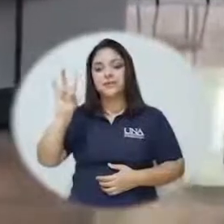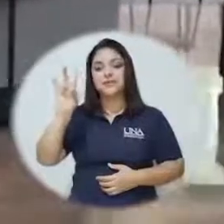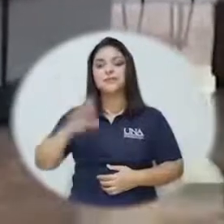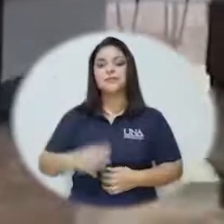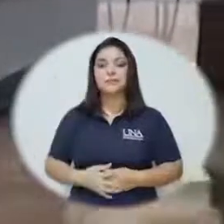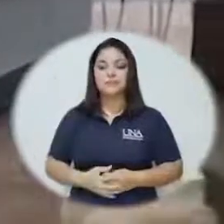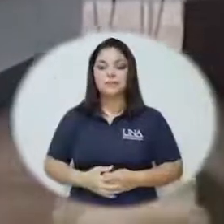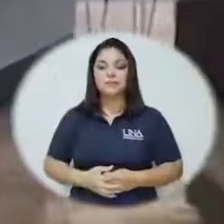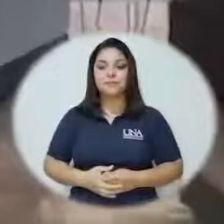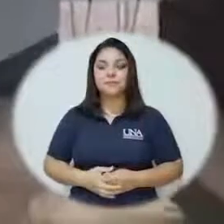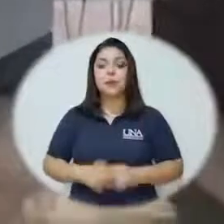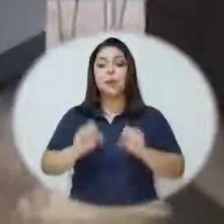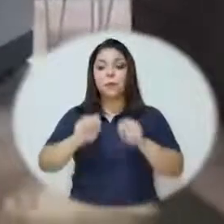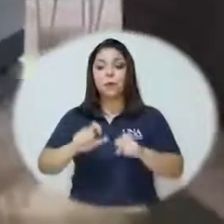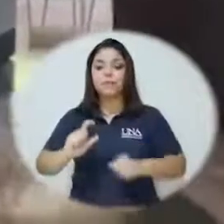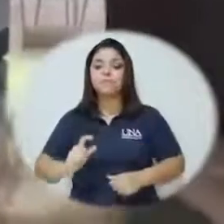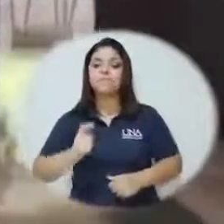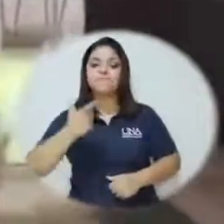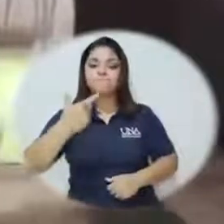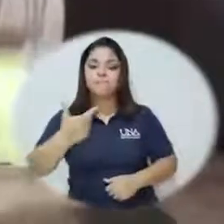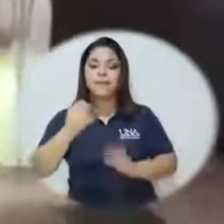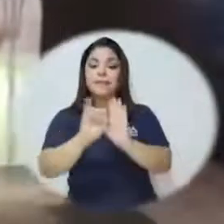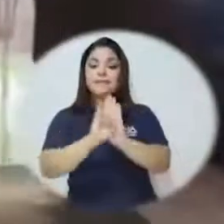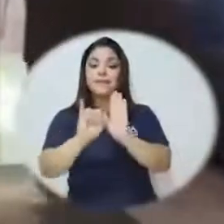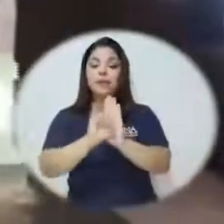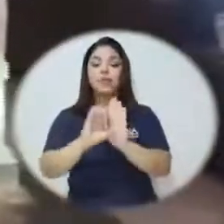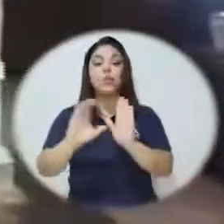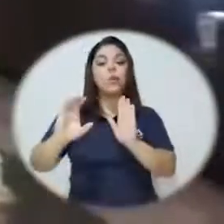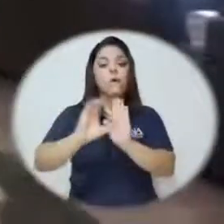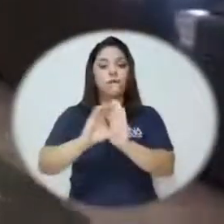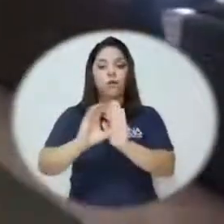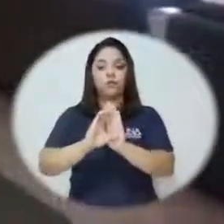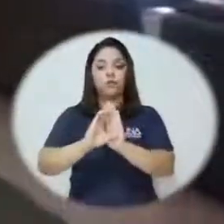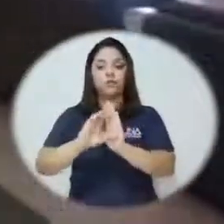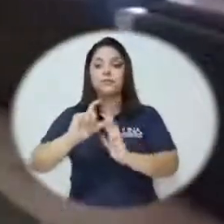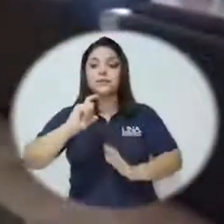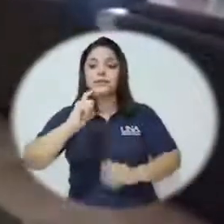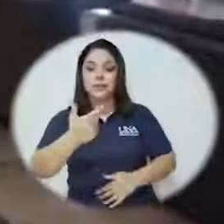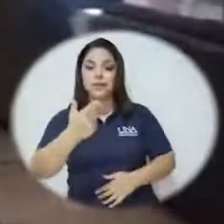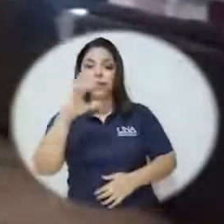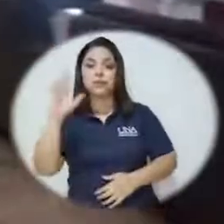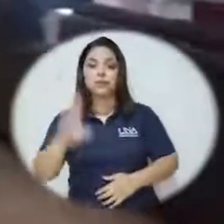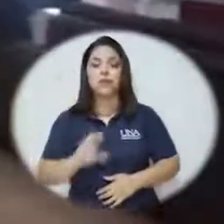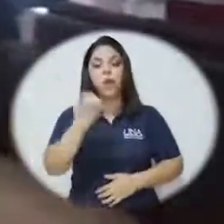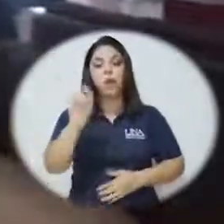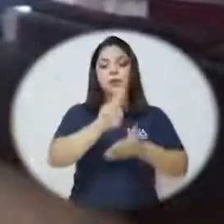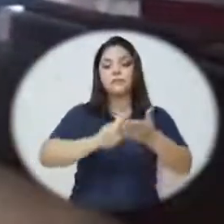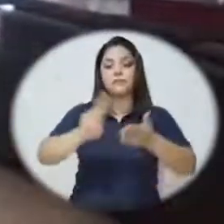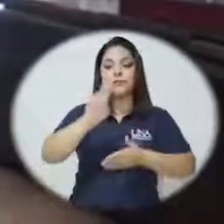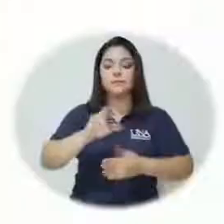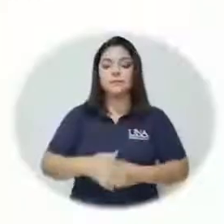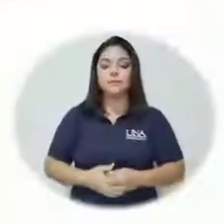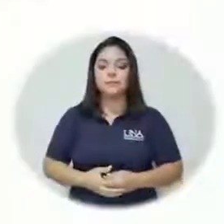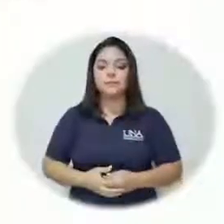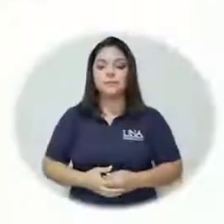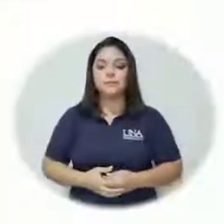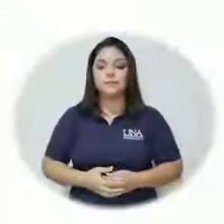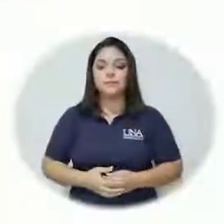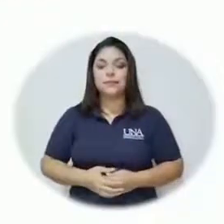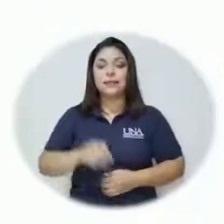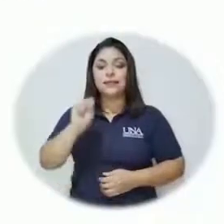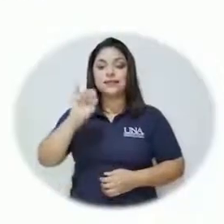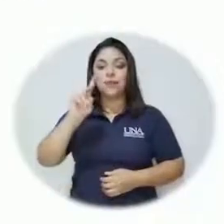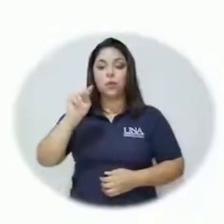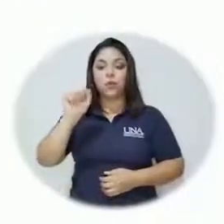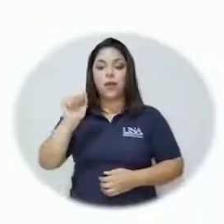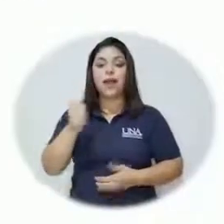2277-3187. Presentar un documento de identificación con foto puede ser el carnet universitario o la cédula. El